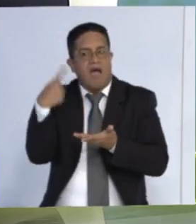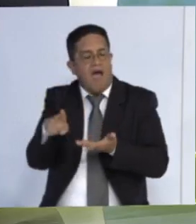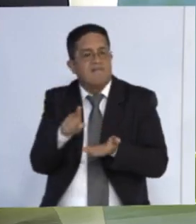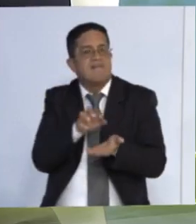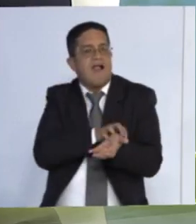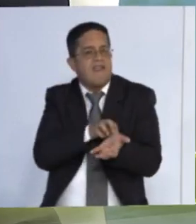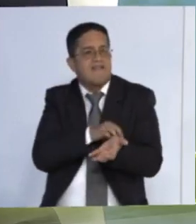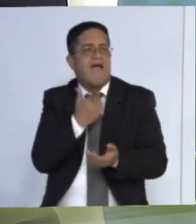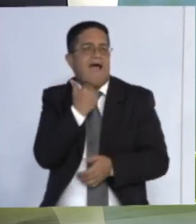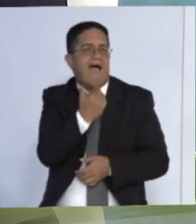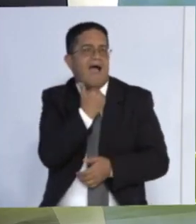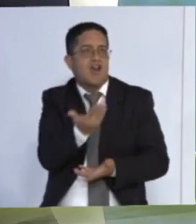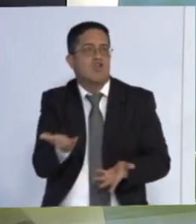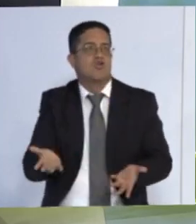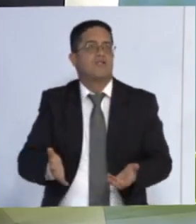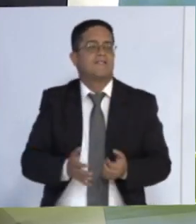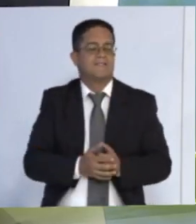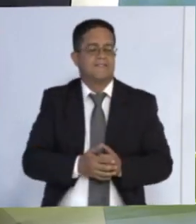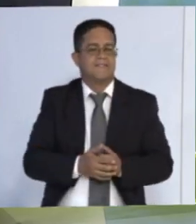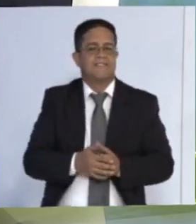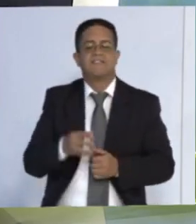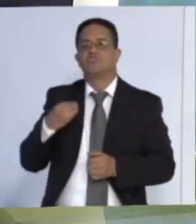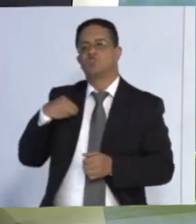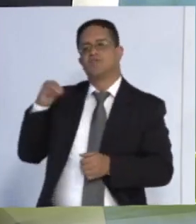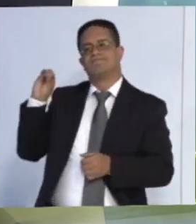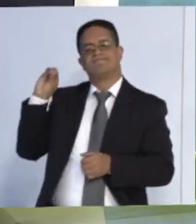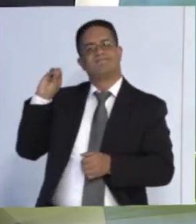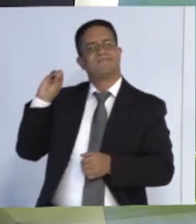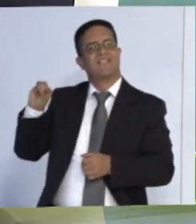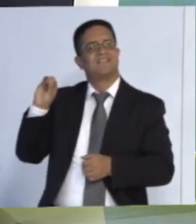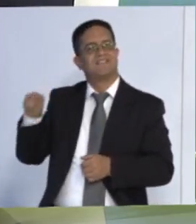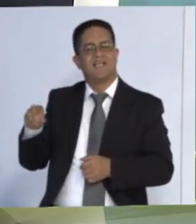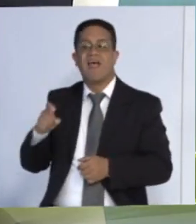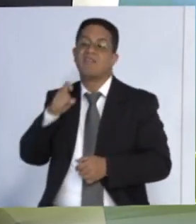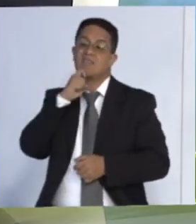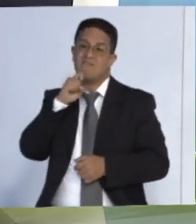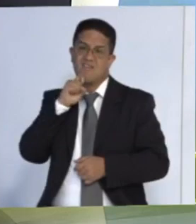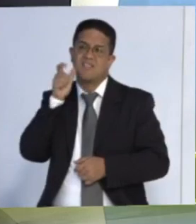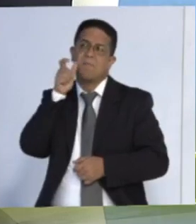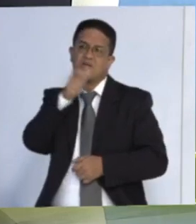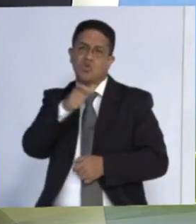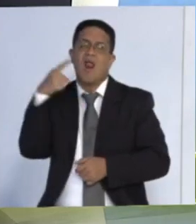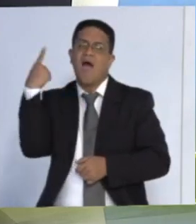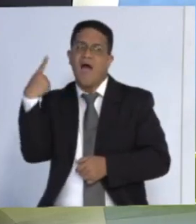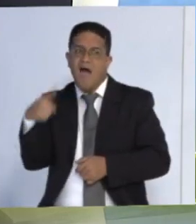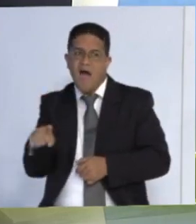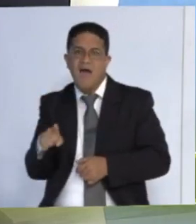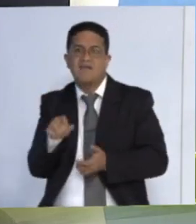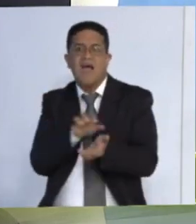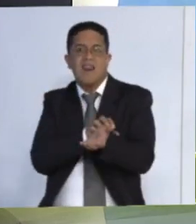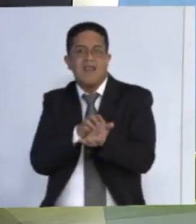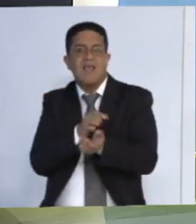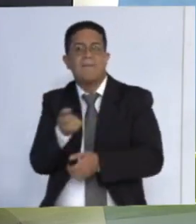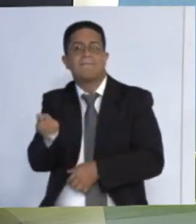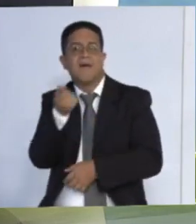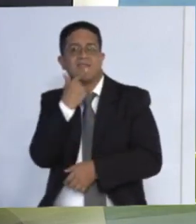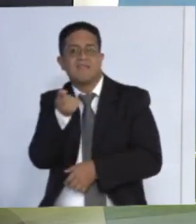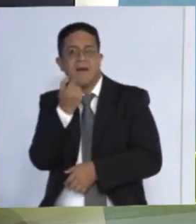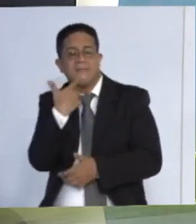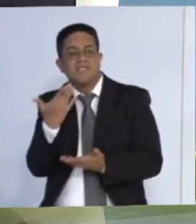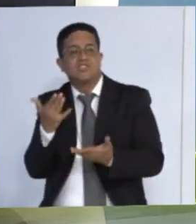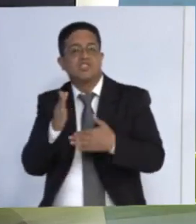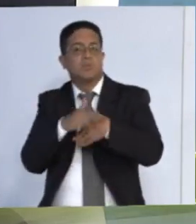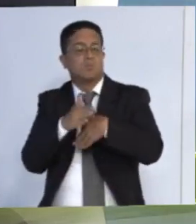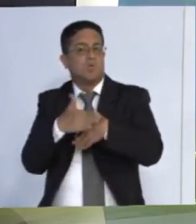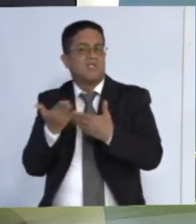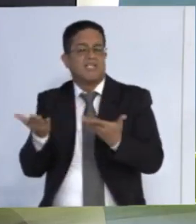a este tipo de medicamentos. Yo le decía incluso en el corte que es complicado a las personas que son alérgicas a los medicamentos, porque al momento de padecer